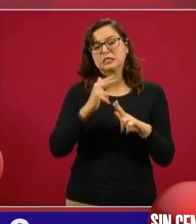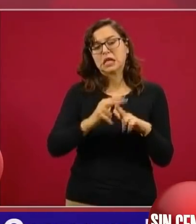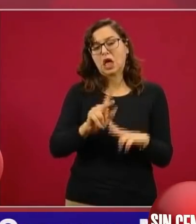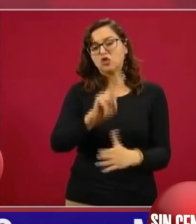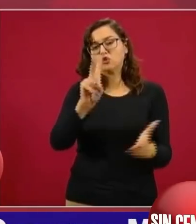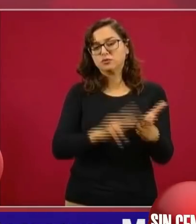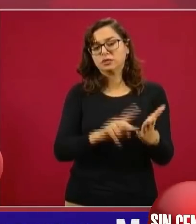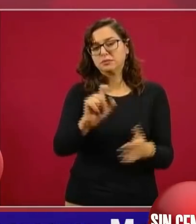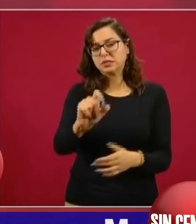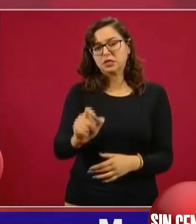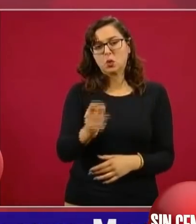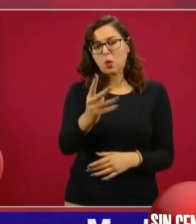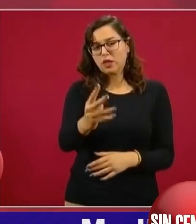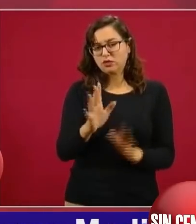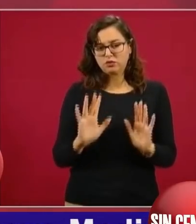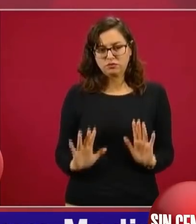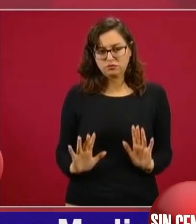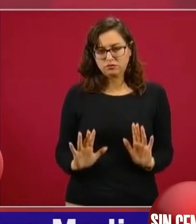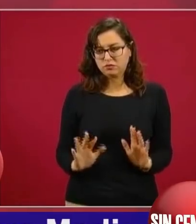que se mantenga así,